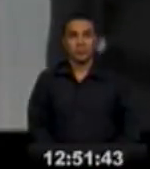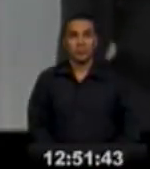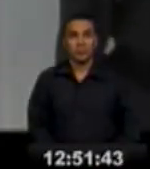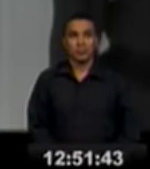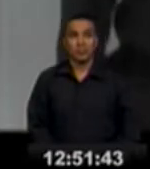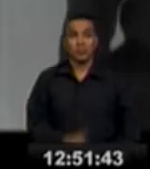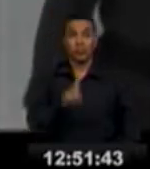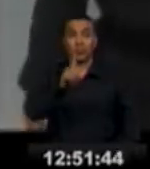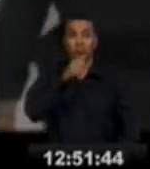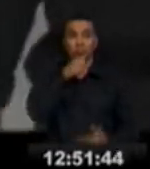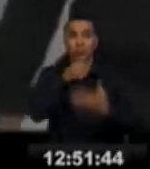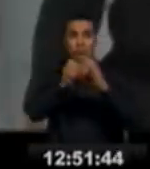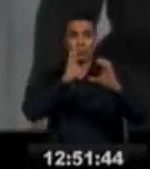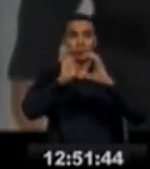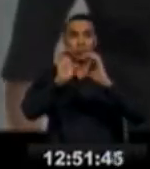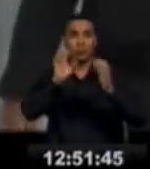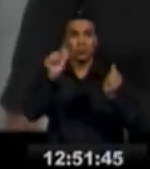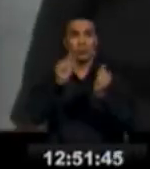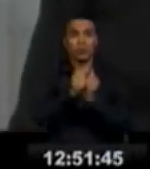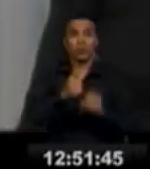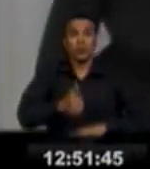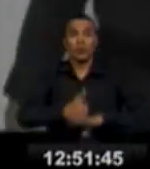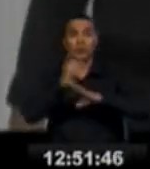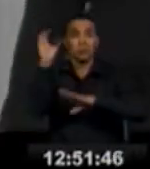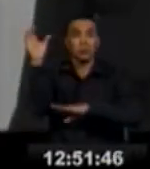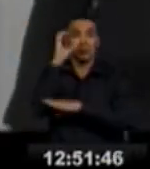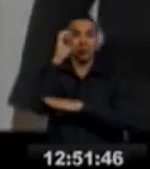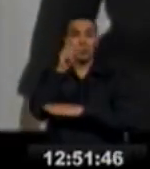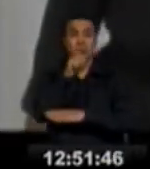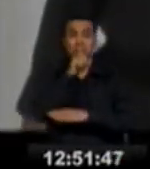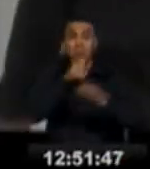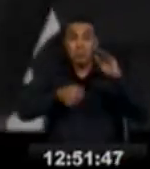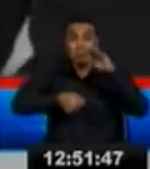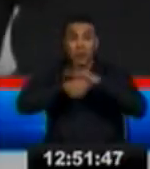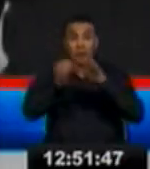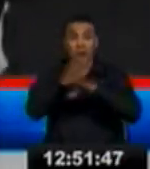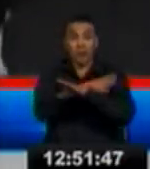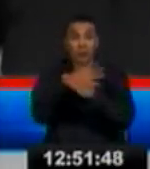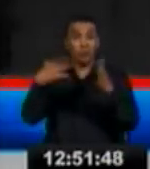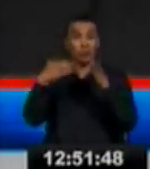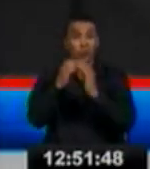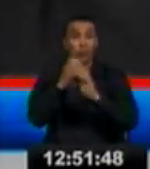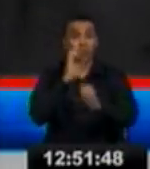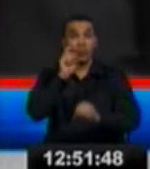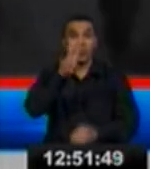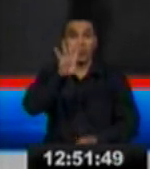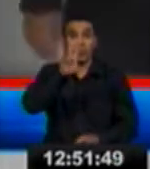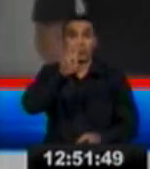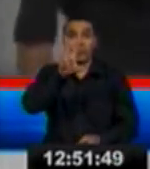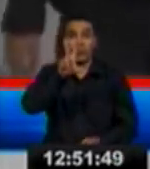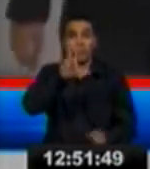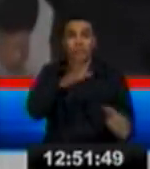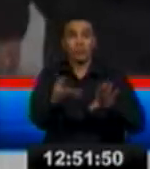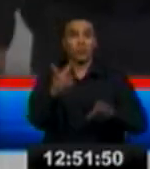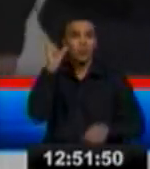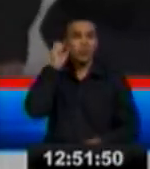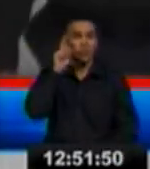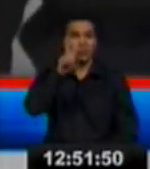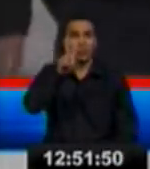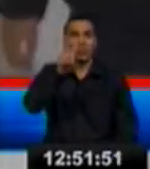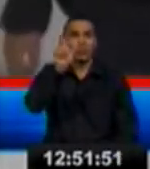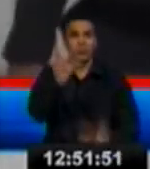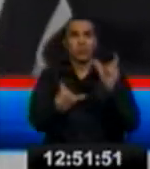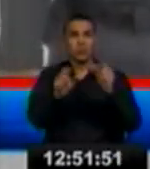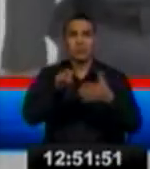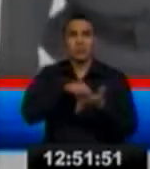En una conversación interceptada por las autoridades colombianas antes del accidente del bus que dejó 23 fallecidos, se les escucha a 2